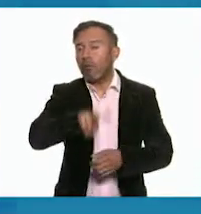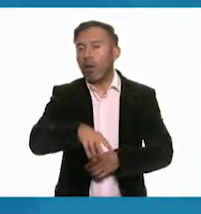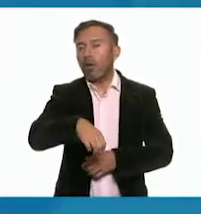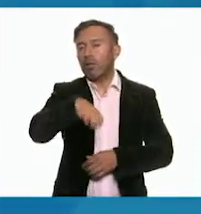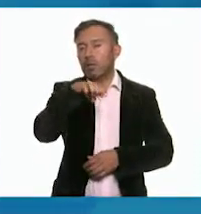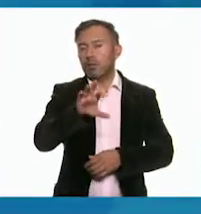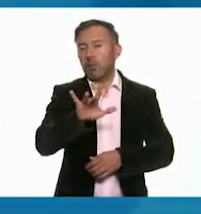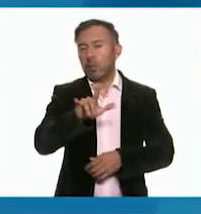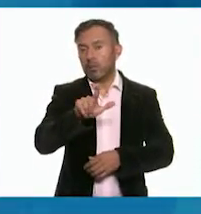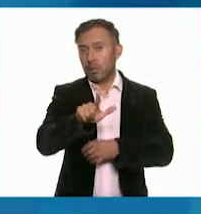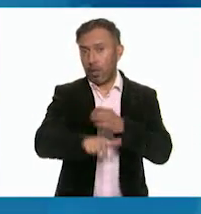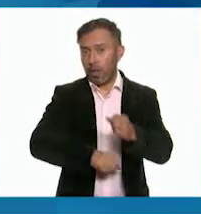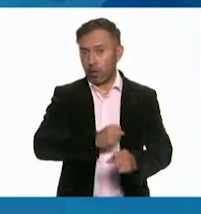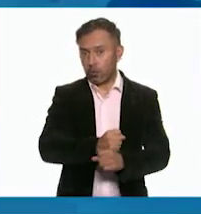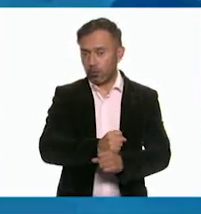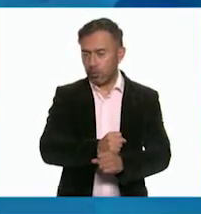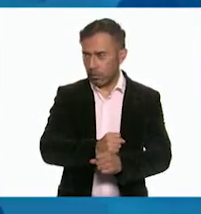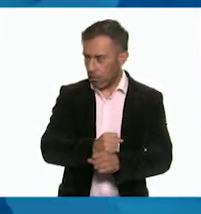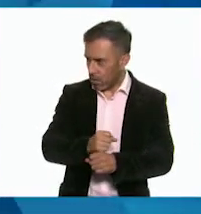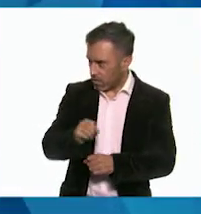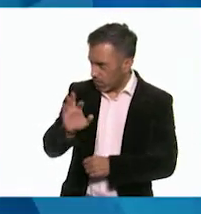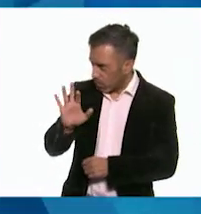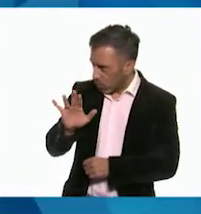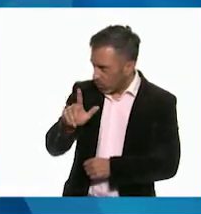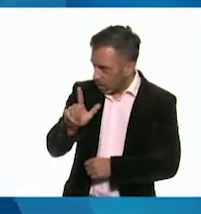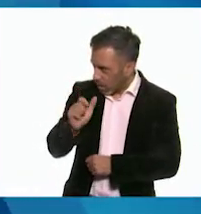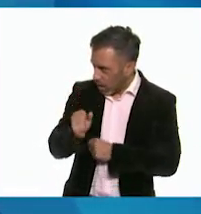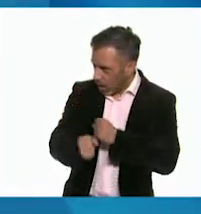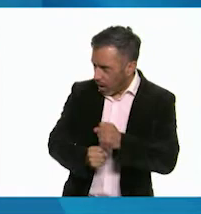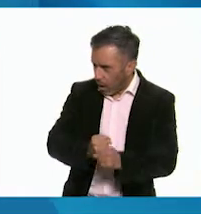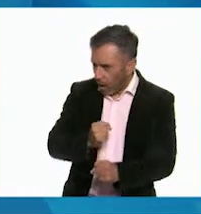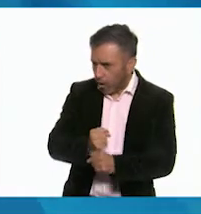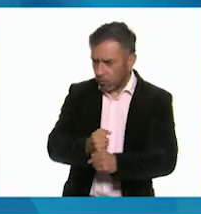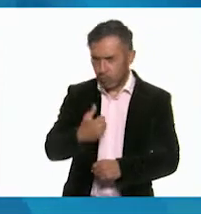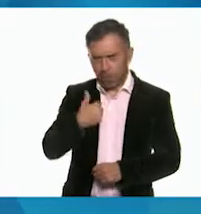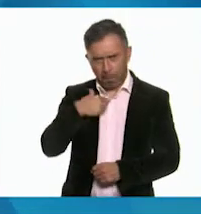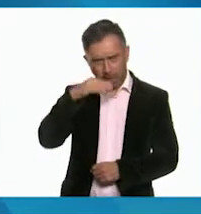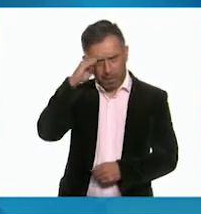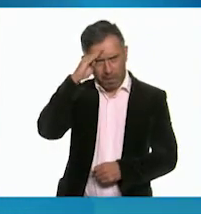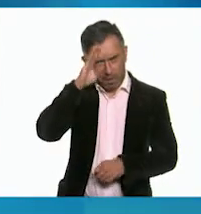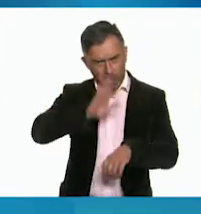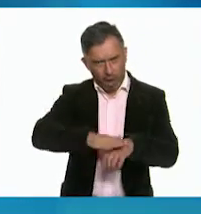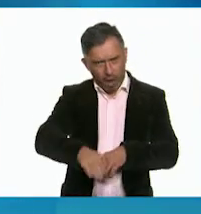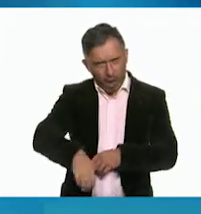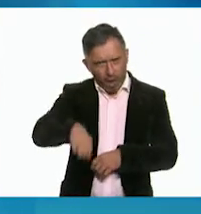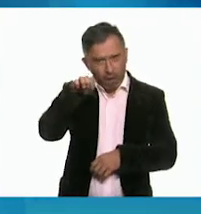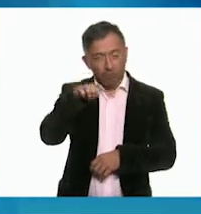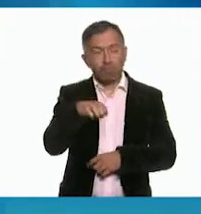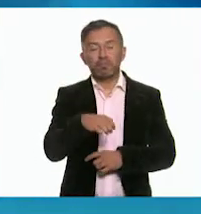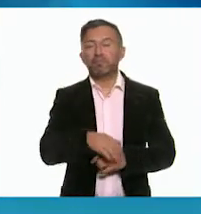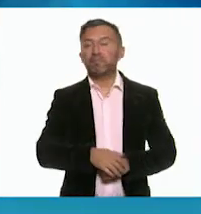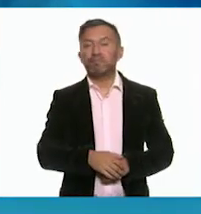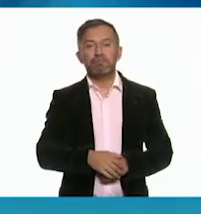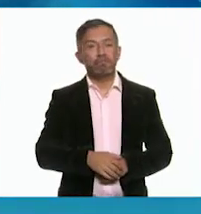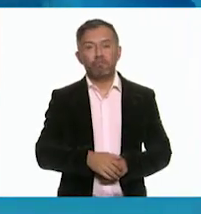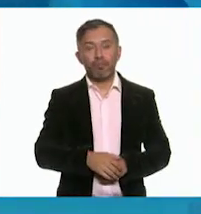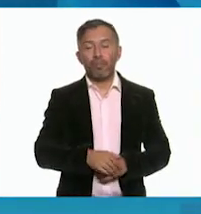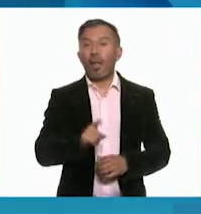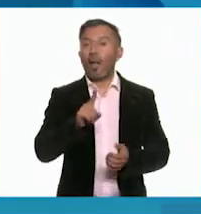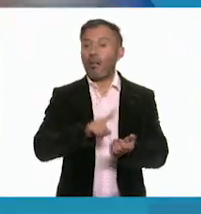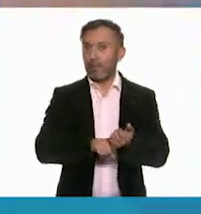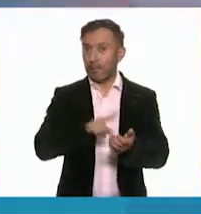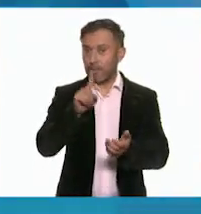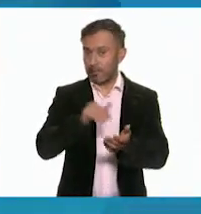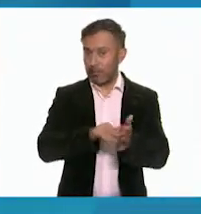¿57 años? Yo le calculaba muchísimos más. Lo único elaborado en 1810